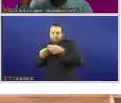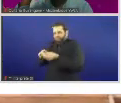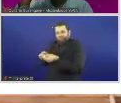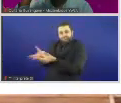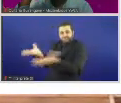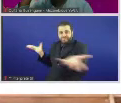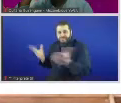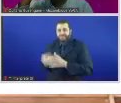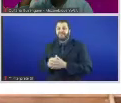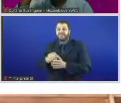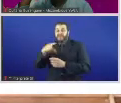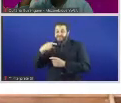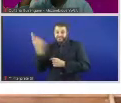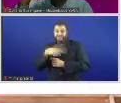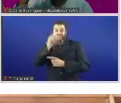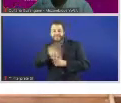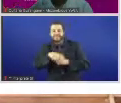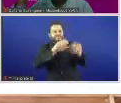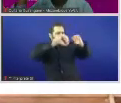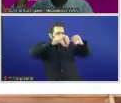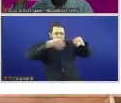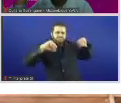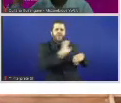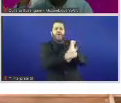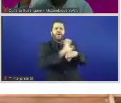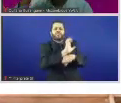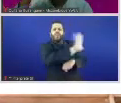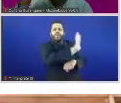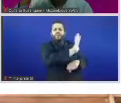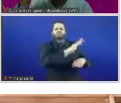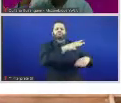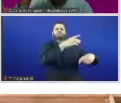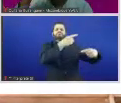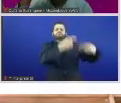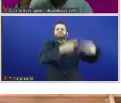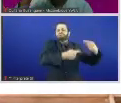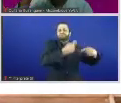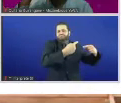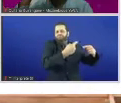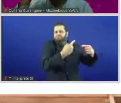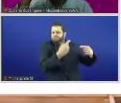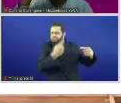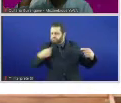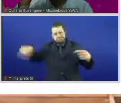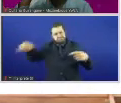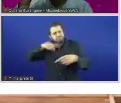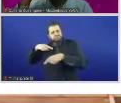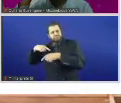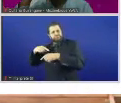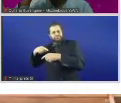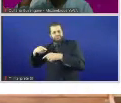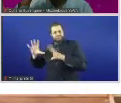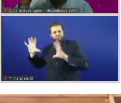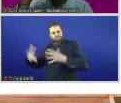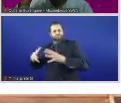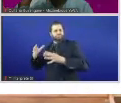la política pública y entre nosotras también las mujeres. Y esto implica ir cada vez más